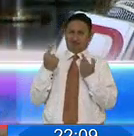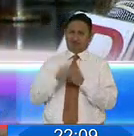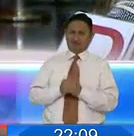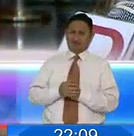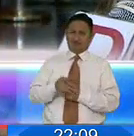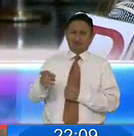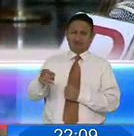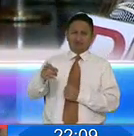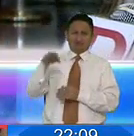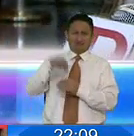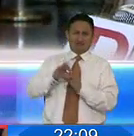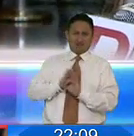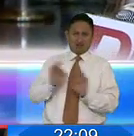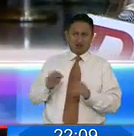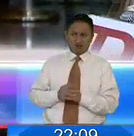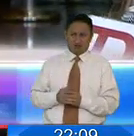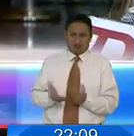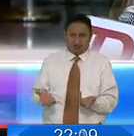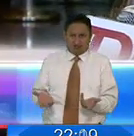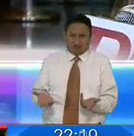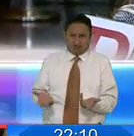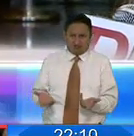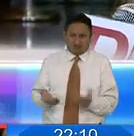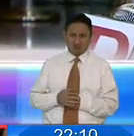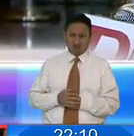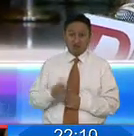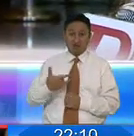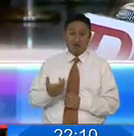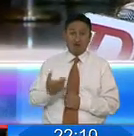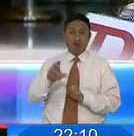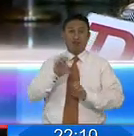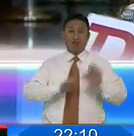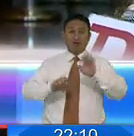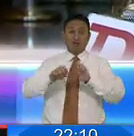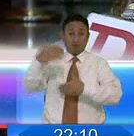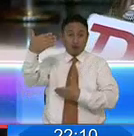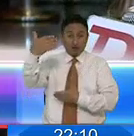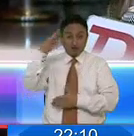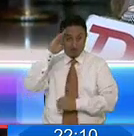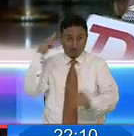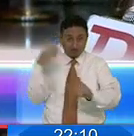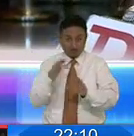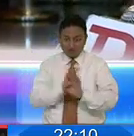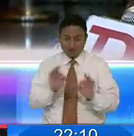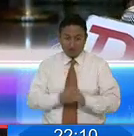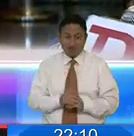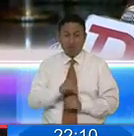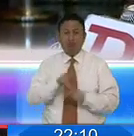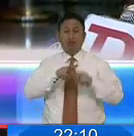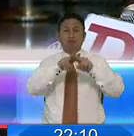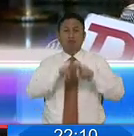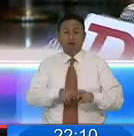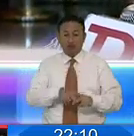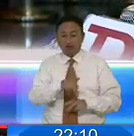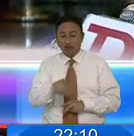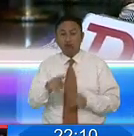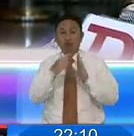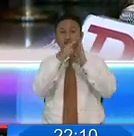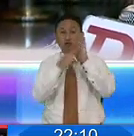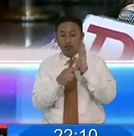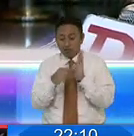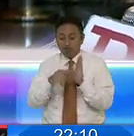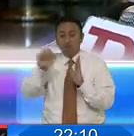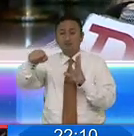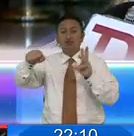puesto que nuestra función no es dar valoraciones ni políticas ni subjetivas sino verificar si se cumplen o no los requisitos